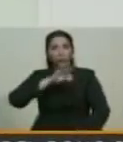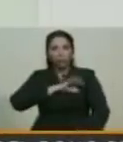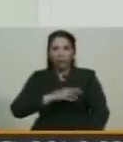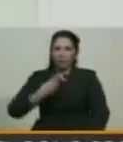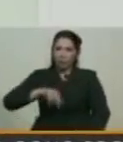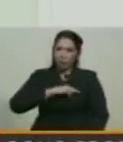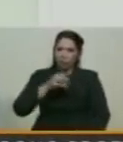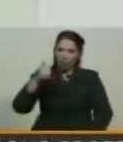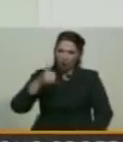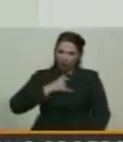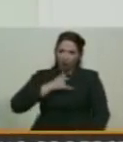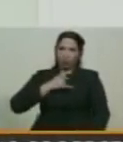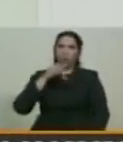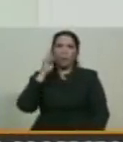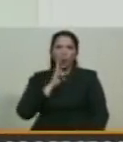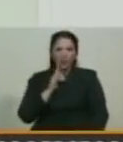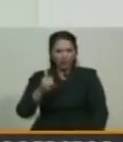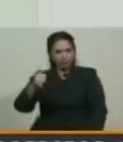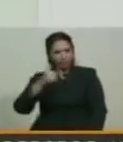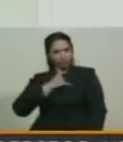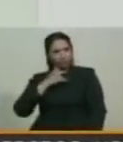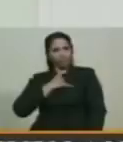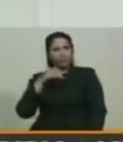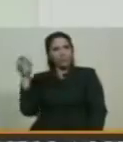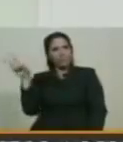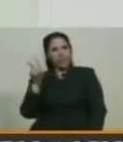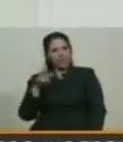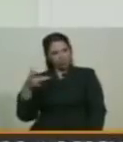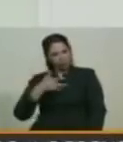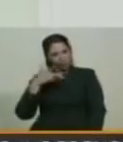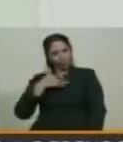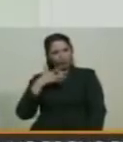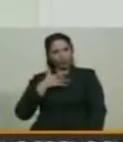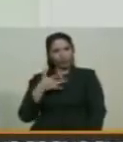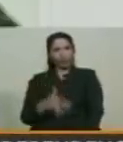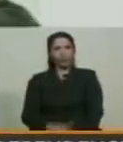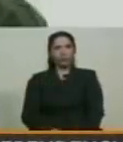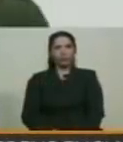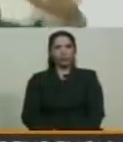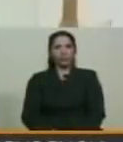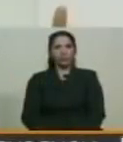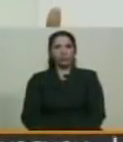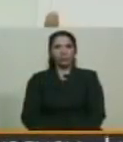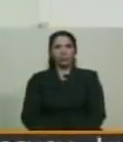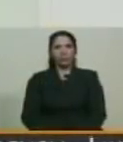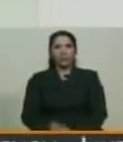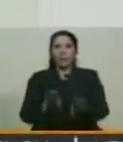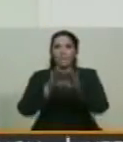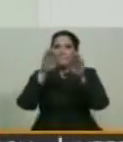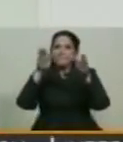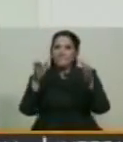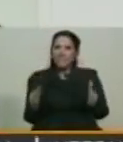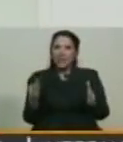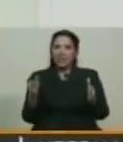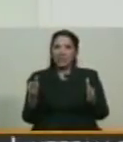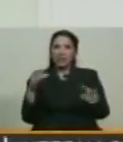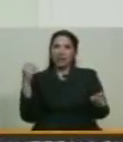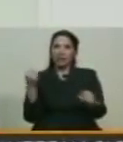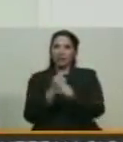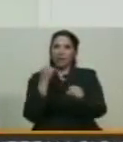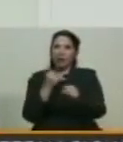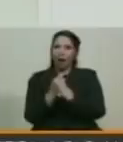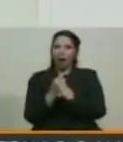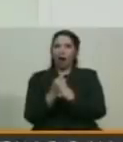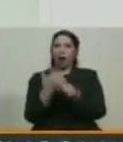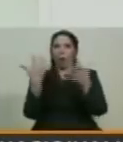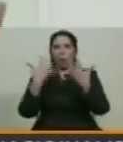nuestro, bolivariano, propio, venezolano, criollo, en el tema de las mesas, de la infraestructura, de